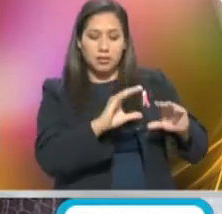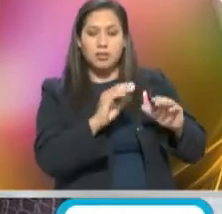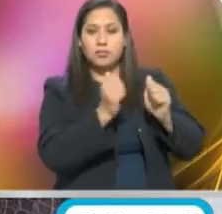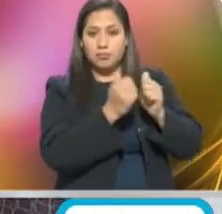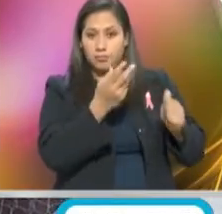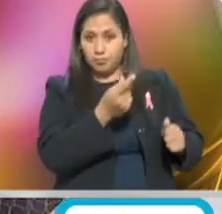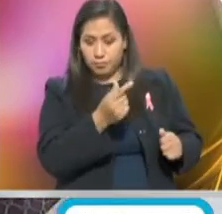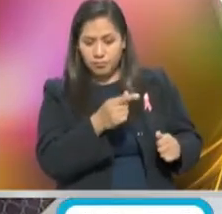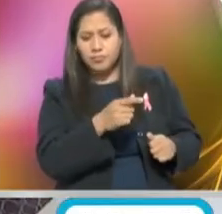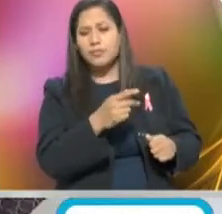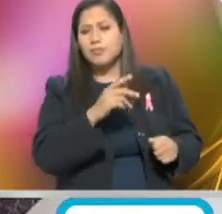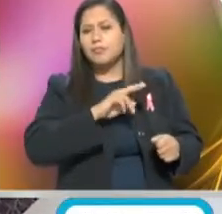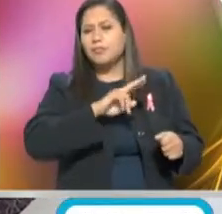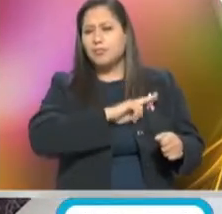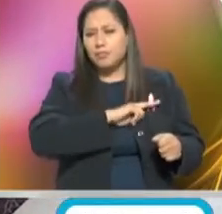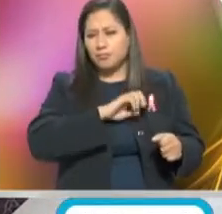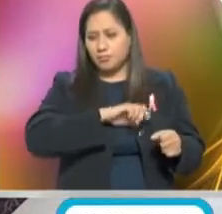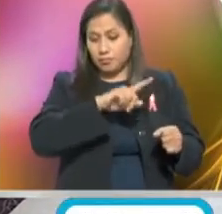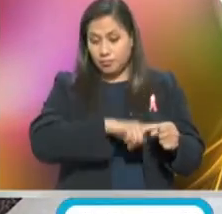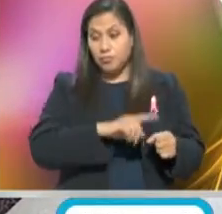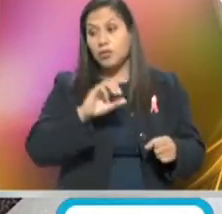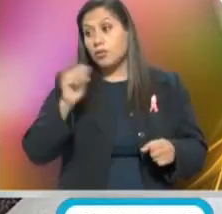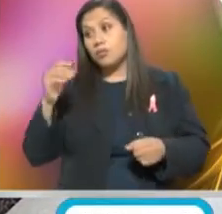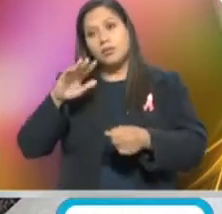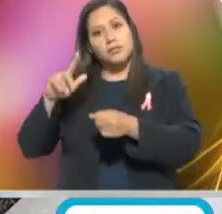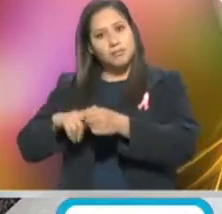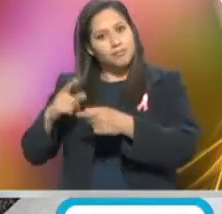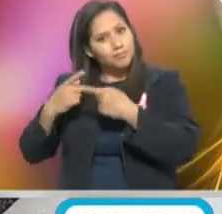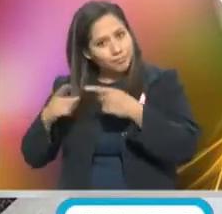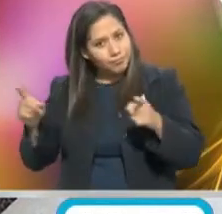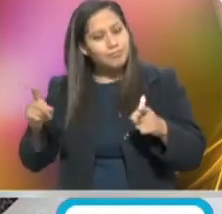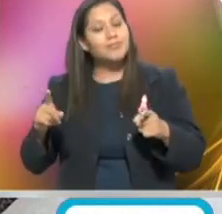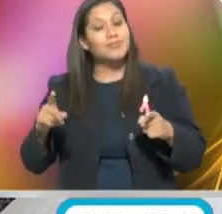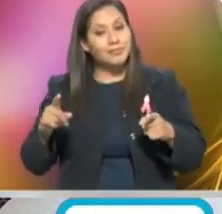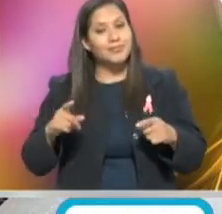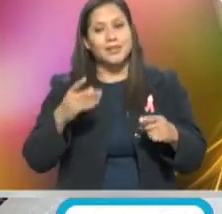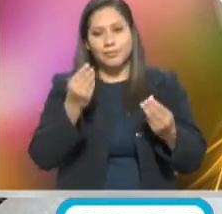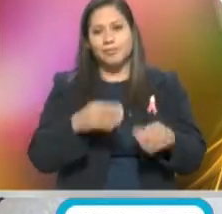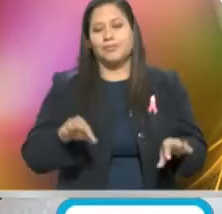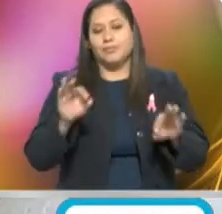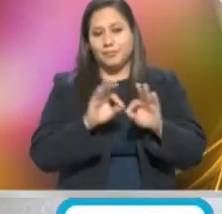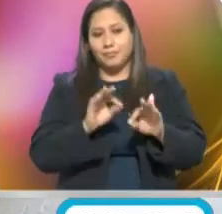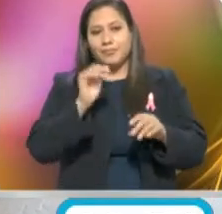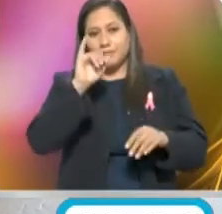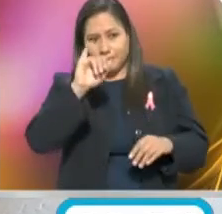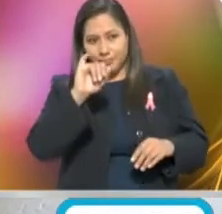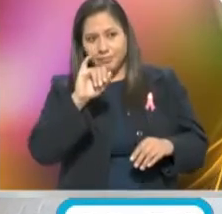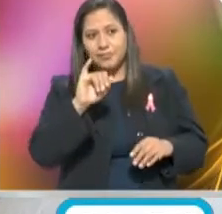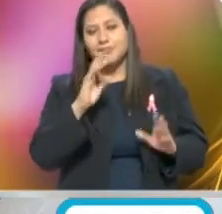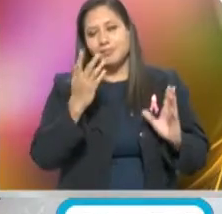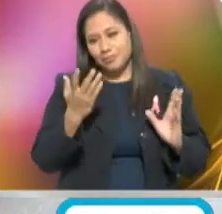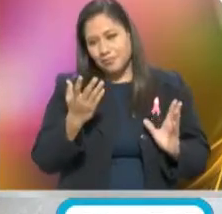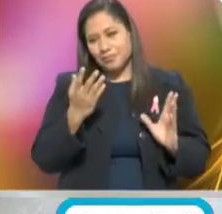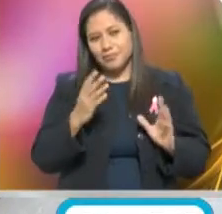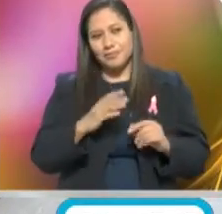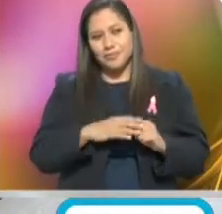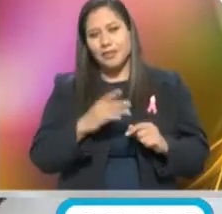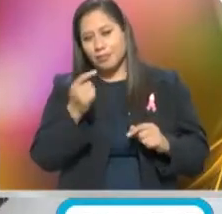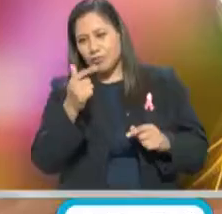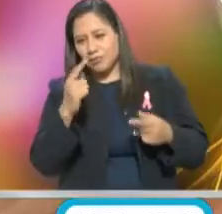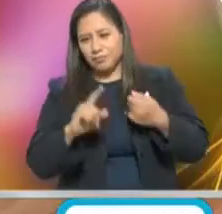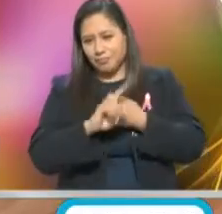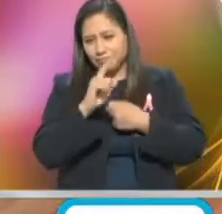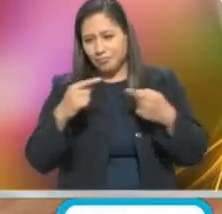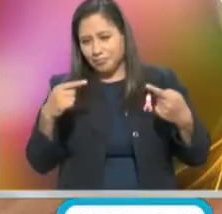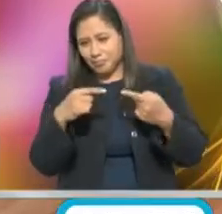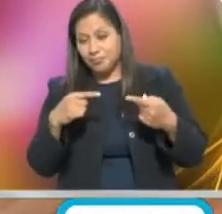bien decía, son muy particulares a diferencia de otras mascotas. Entonces, creo que sí vale la pena. Aquí hay una diatriba, aquí hay un dilema. ver,